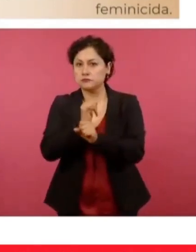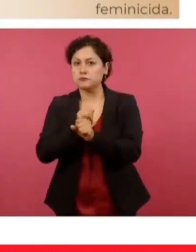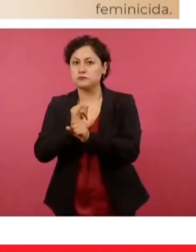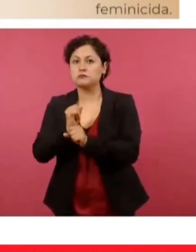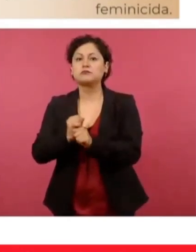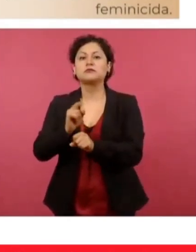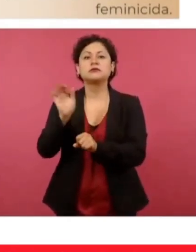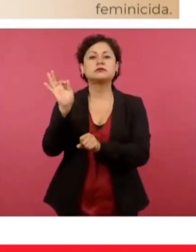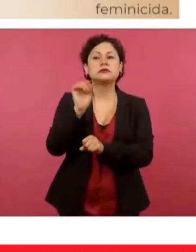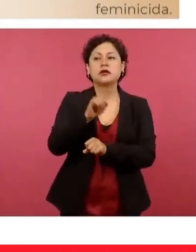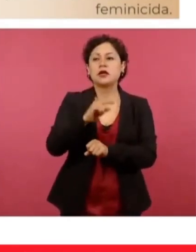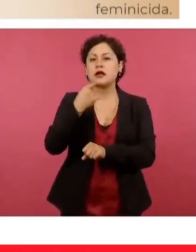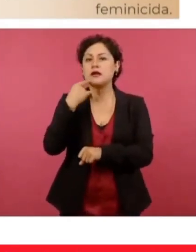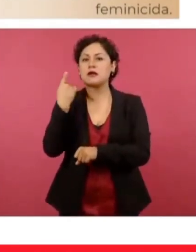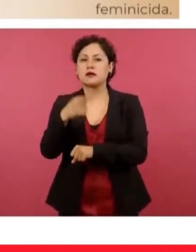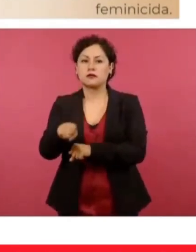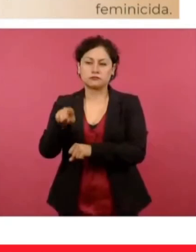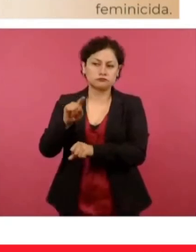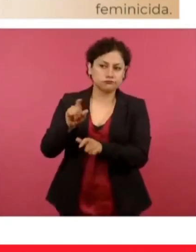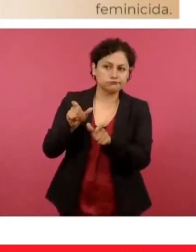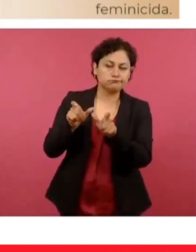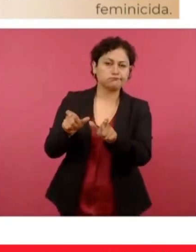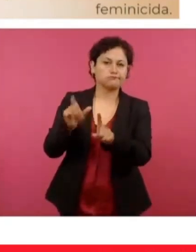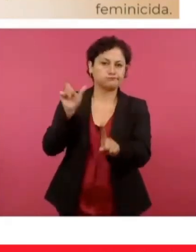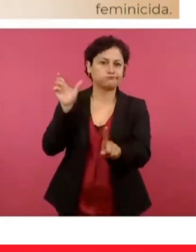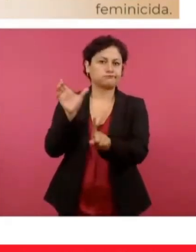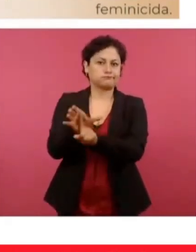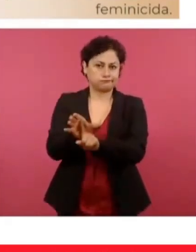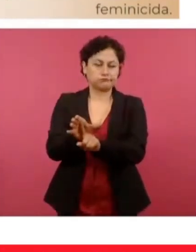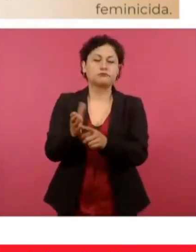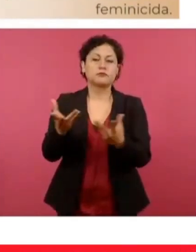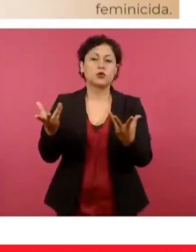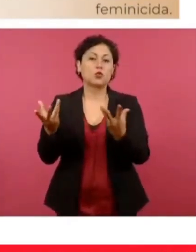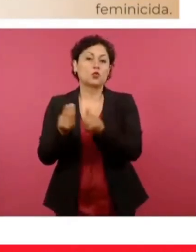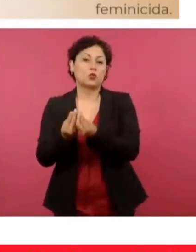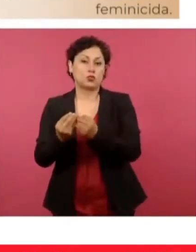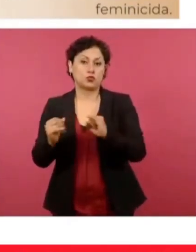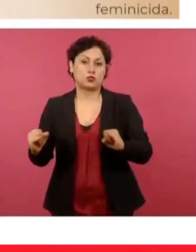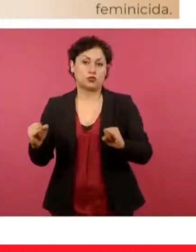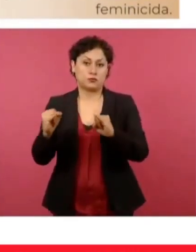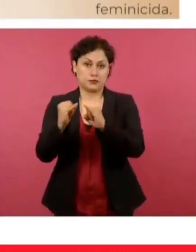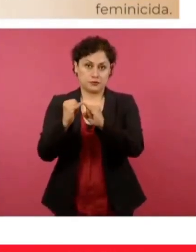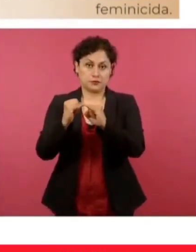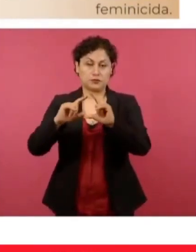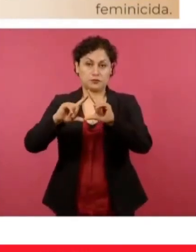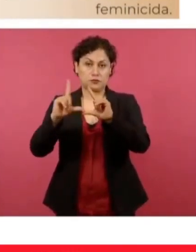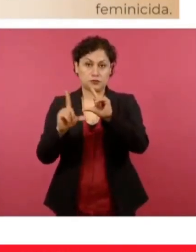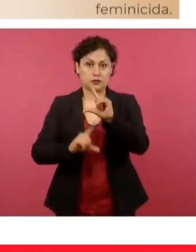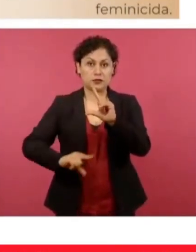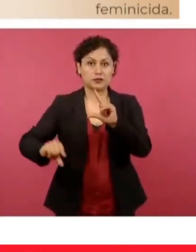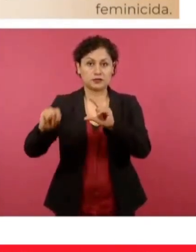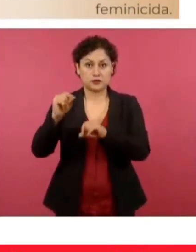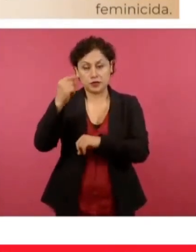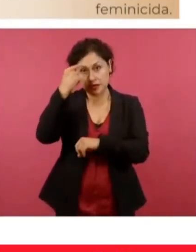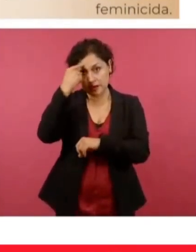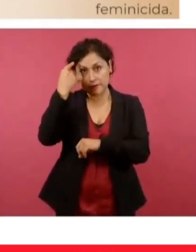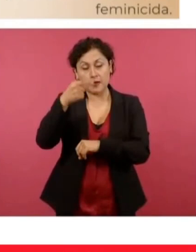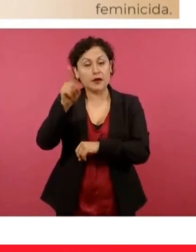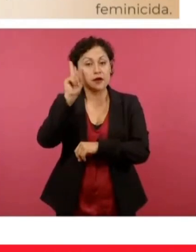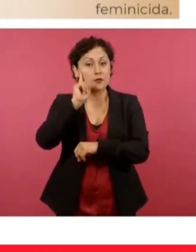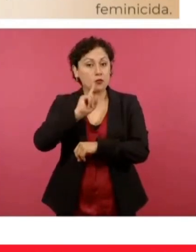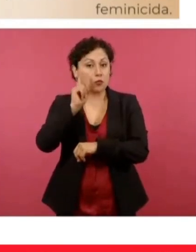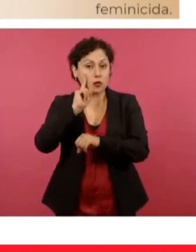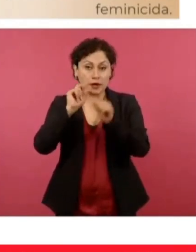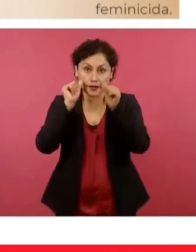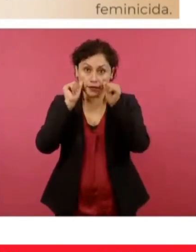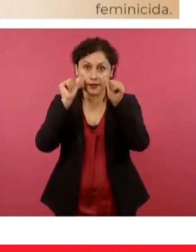feminicida seguimos trabajando con los con el Instituto Nacional eh de atención a las mujeres en todo el